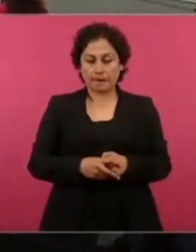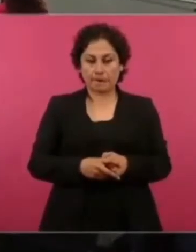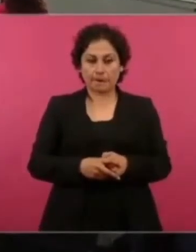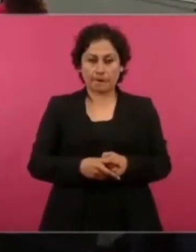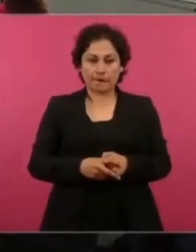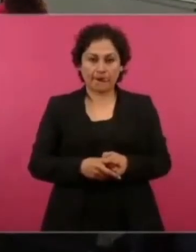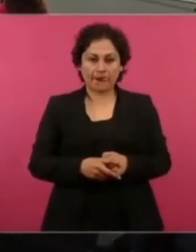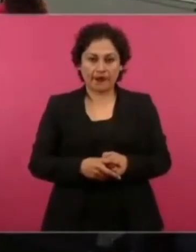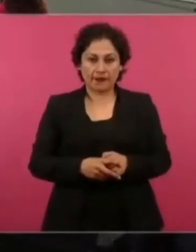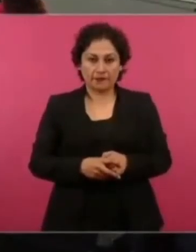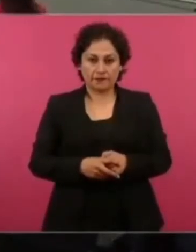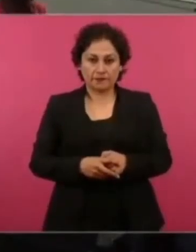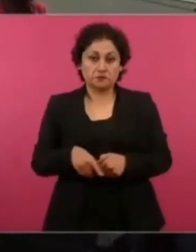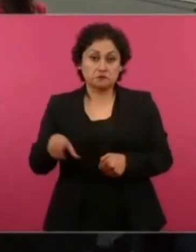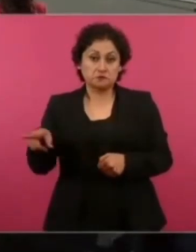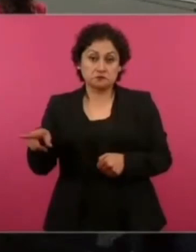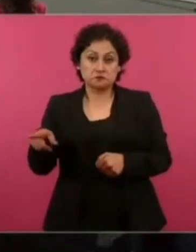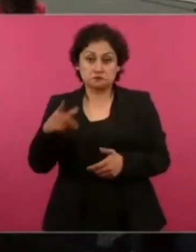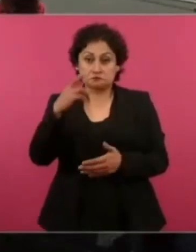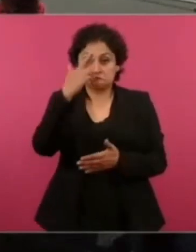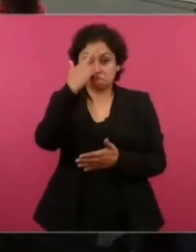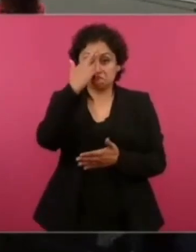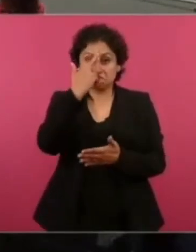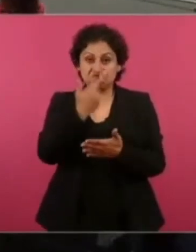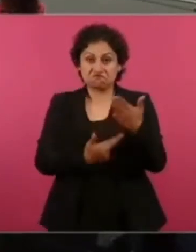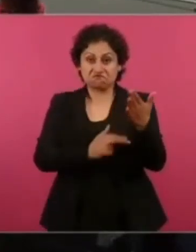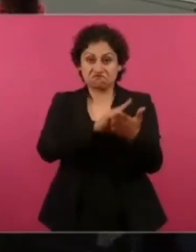destruyendo la ley.